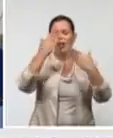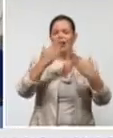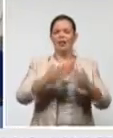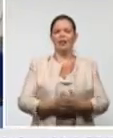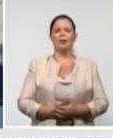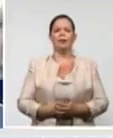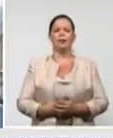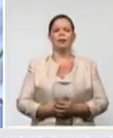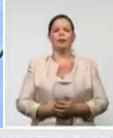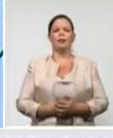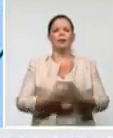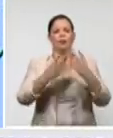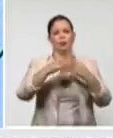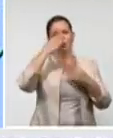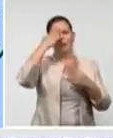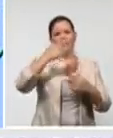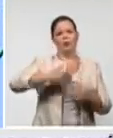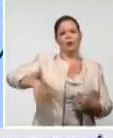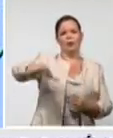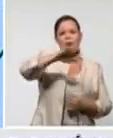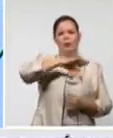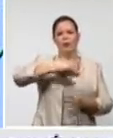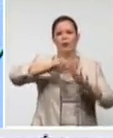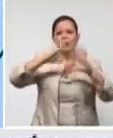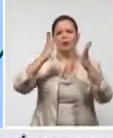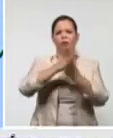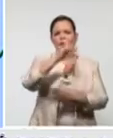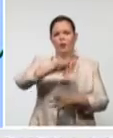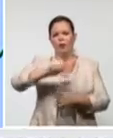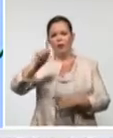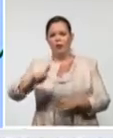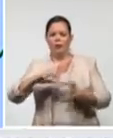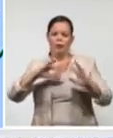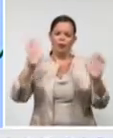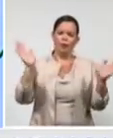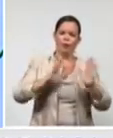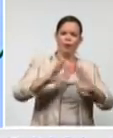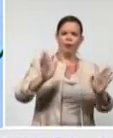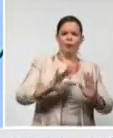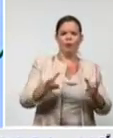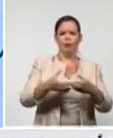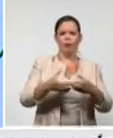agradecimiento también para usted y para todos los que nos siguen. Devolvemos la señal a los estudios centrales.